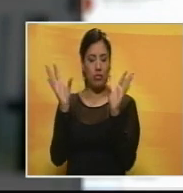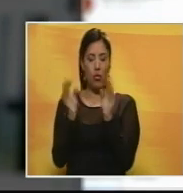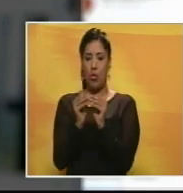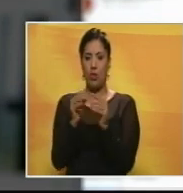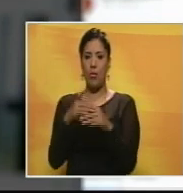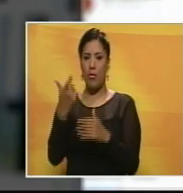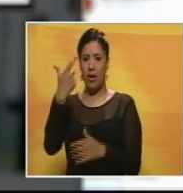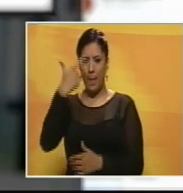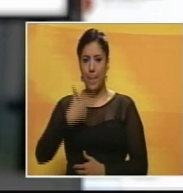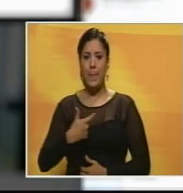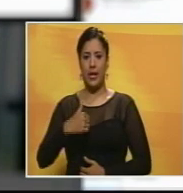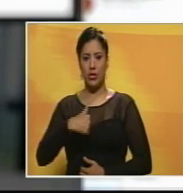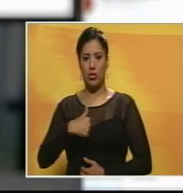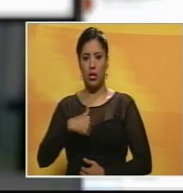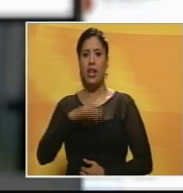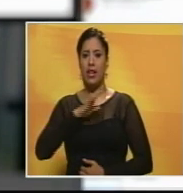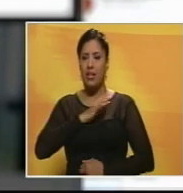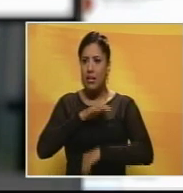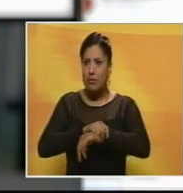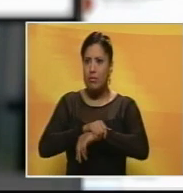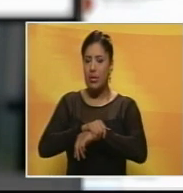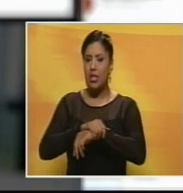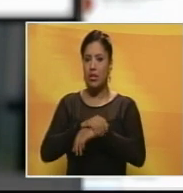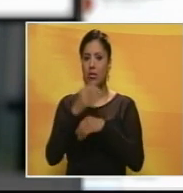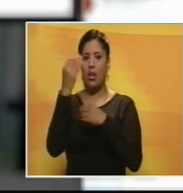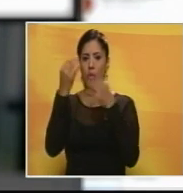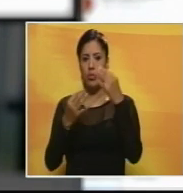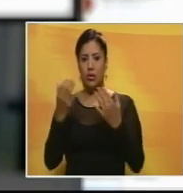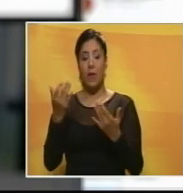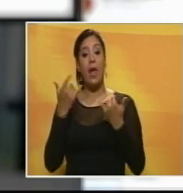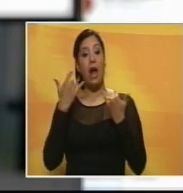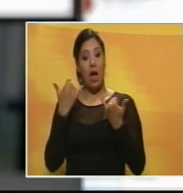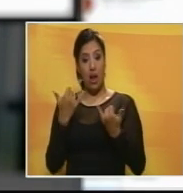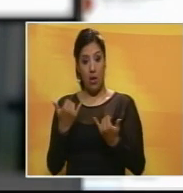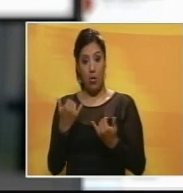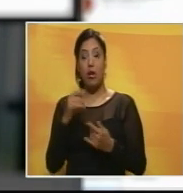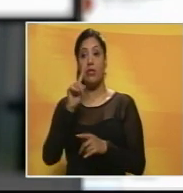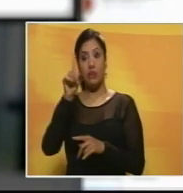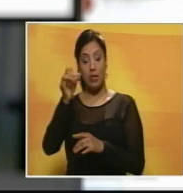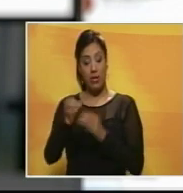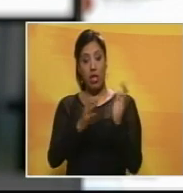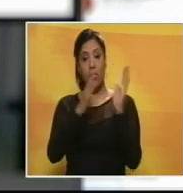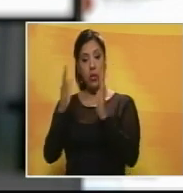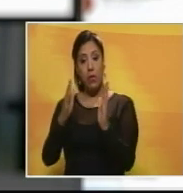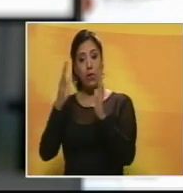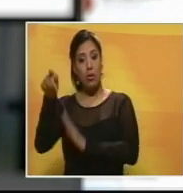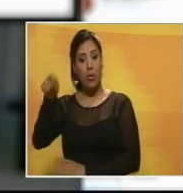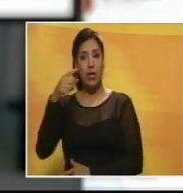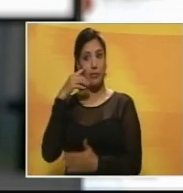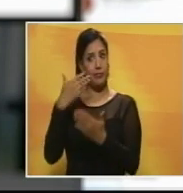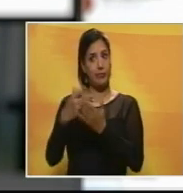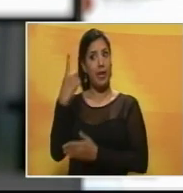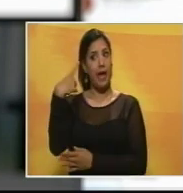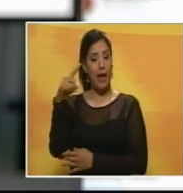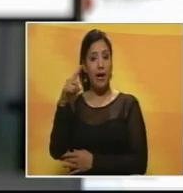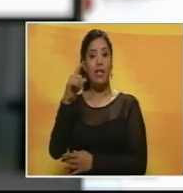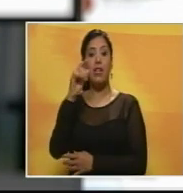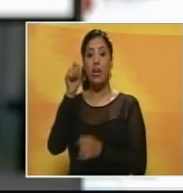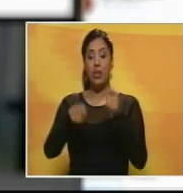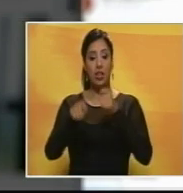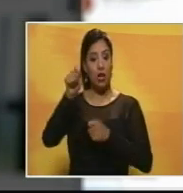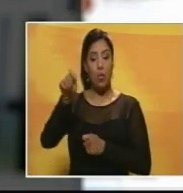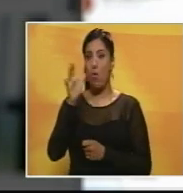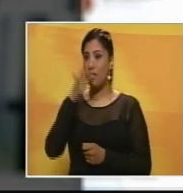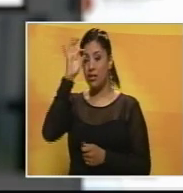inexplicable tratándose de una persona que está bajo resguardo de la justicia. Insistió en que el diferimiento solo evidencia que ni el